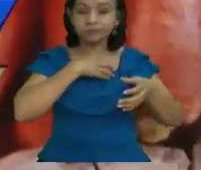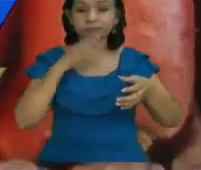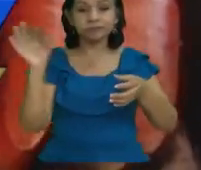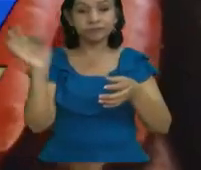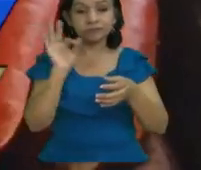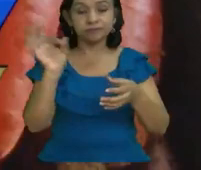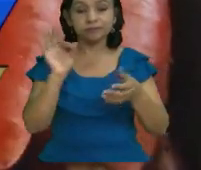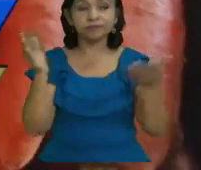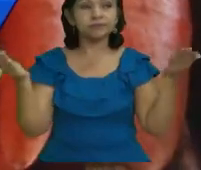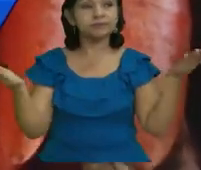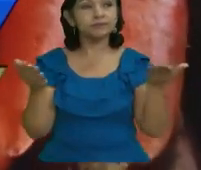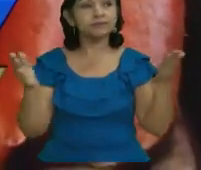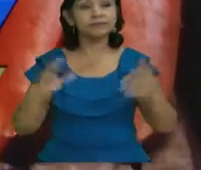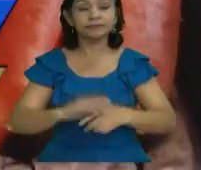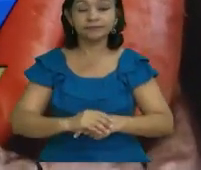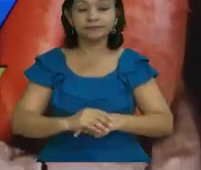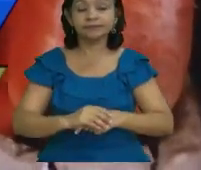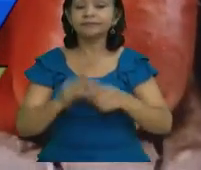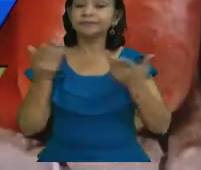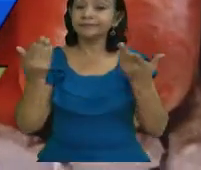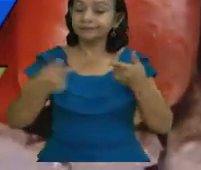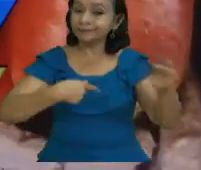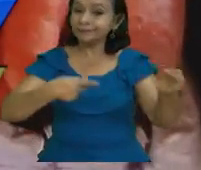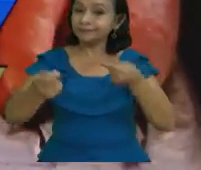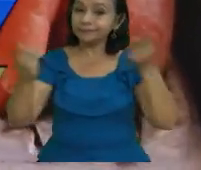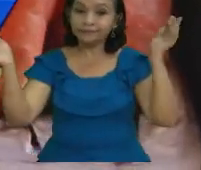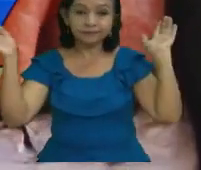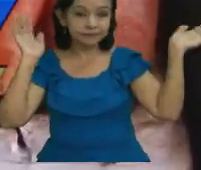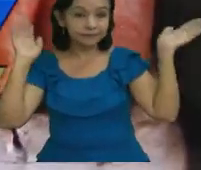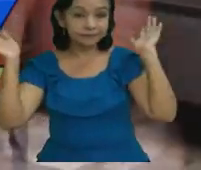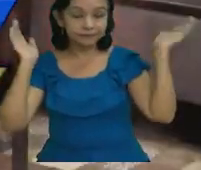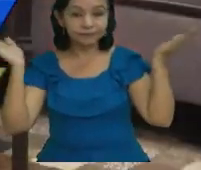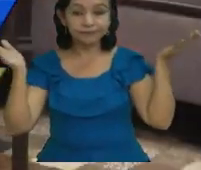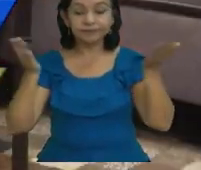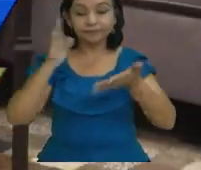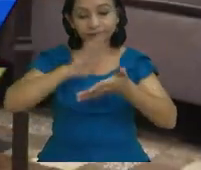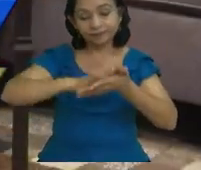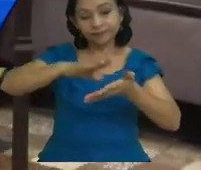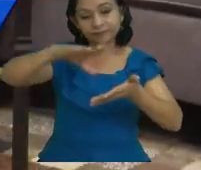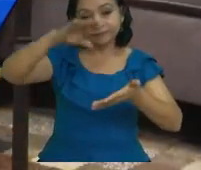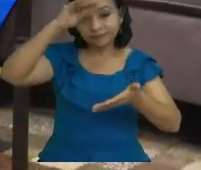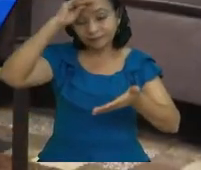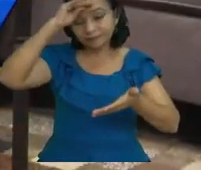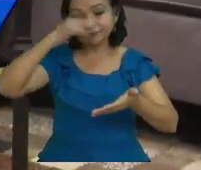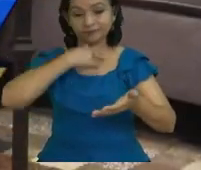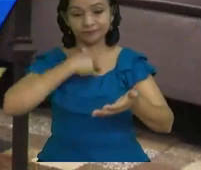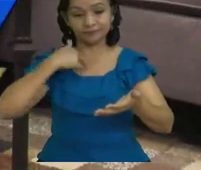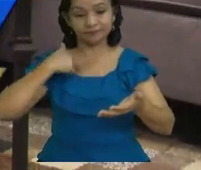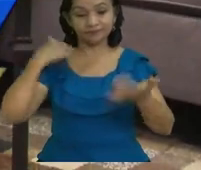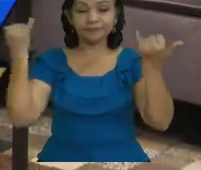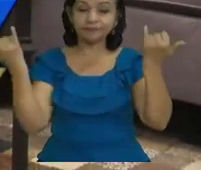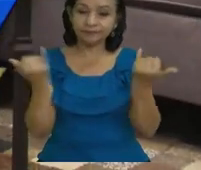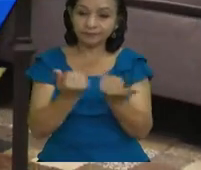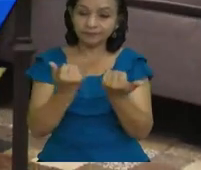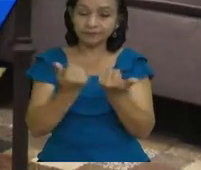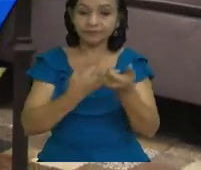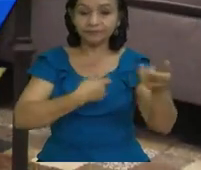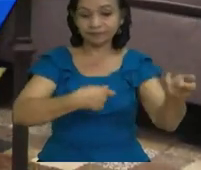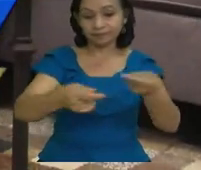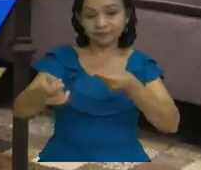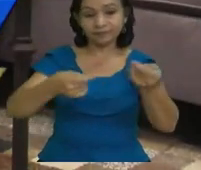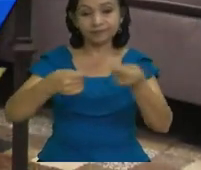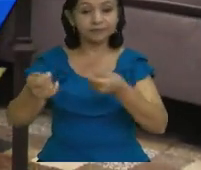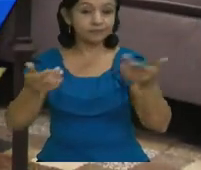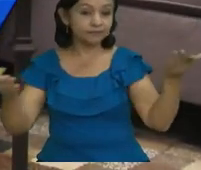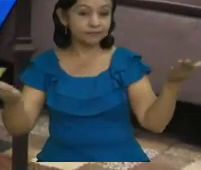una posibilidad de comercialización, ya porque ellos aprenden a elaborarlos y también distribuyen